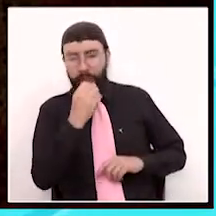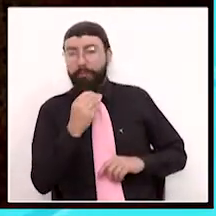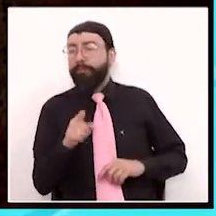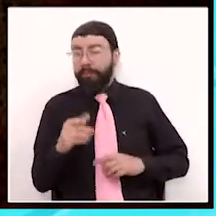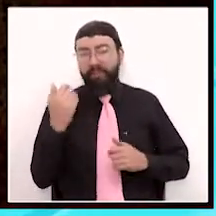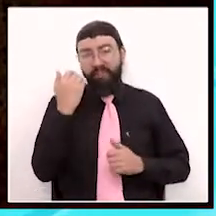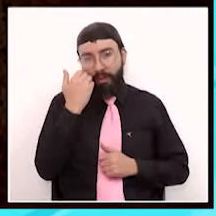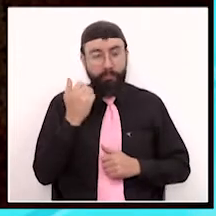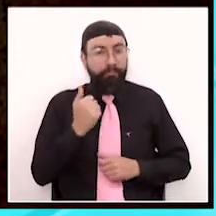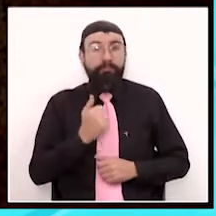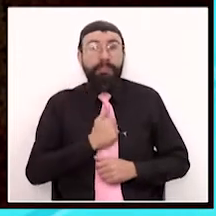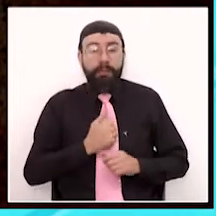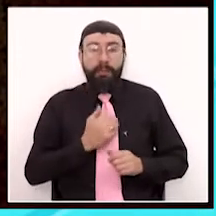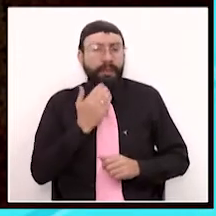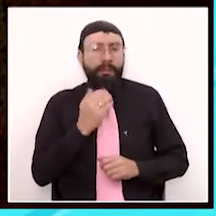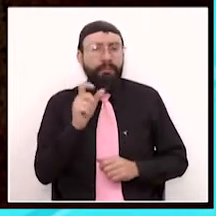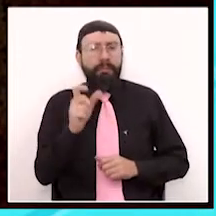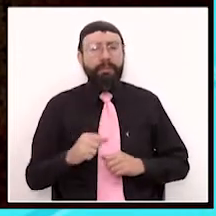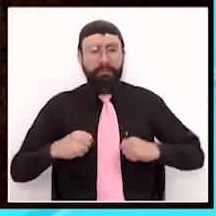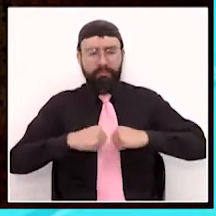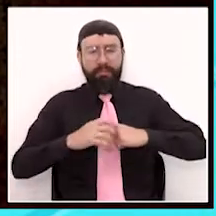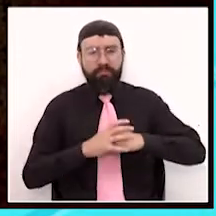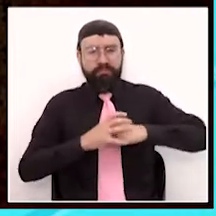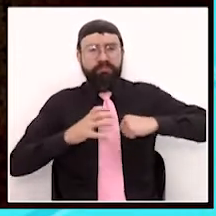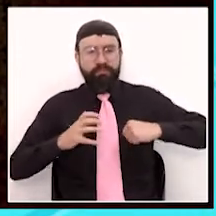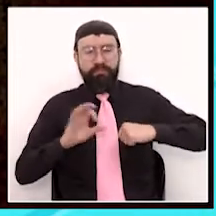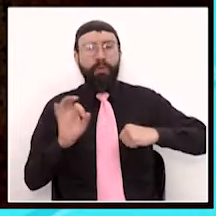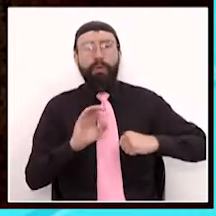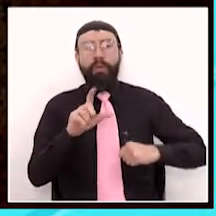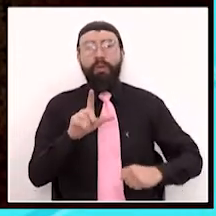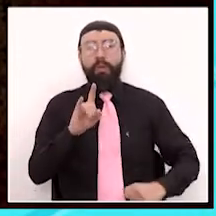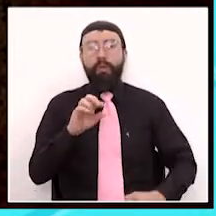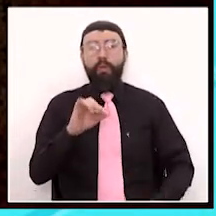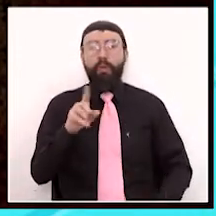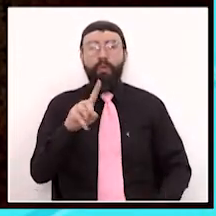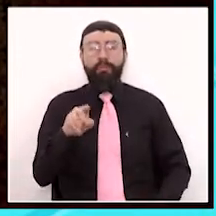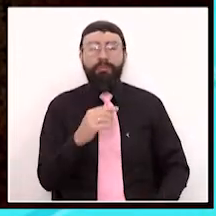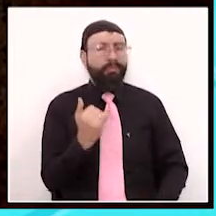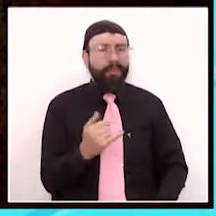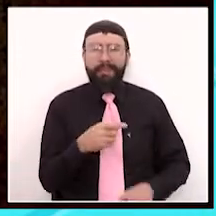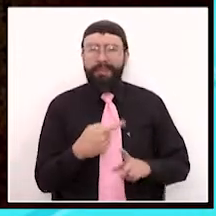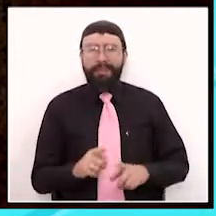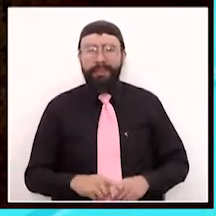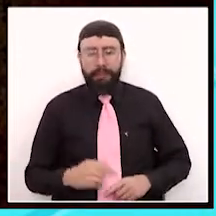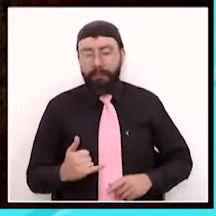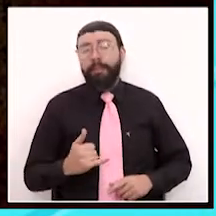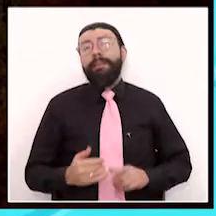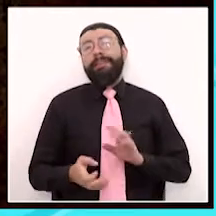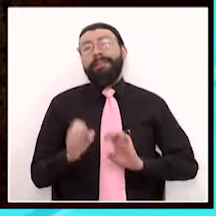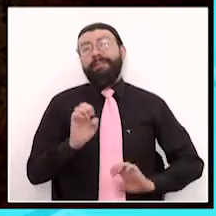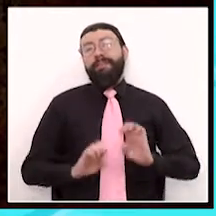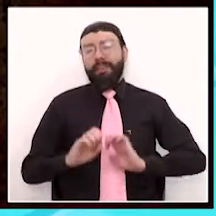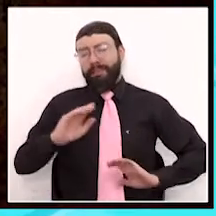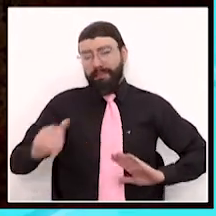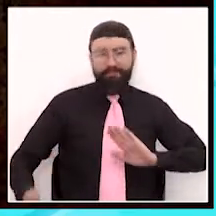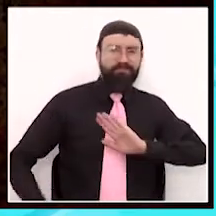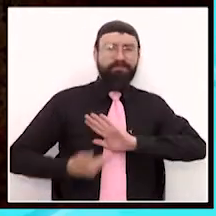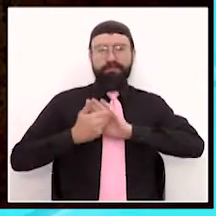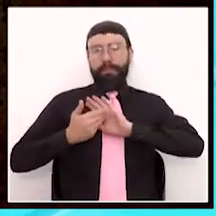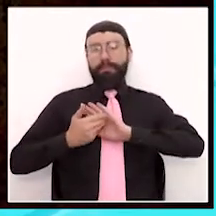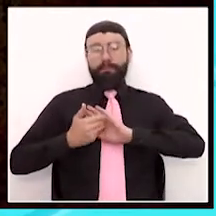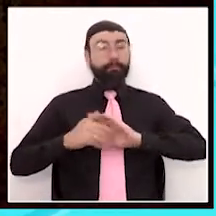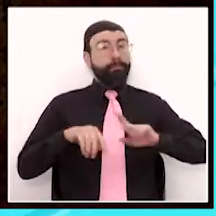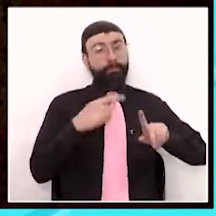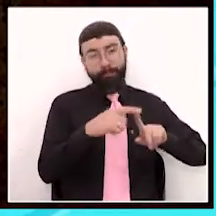autoinmunes. Una persona que sufra de artritis, de lupus, de tiroiditis de Hashimoto, esclerosis múltiple y otras enfermedades autoinmunes